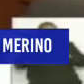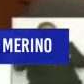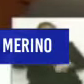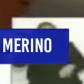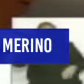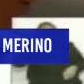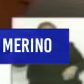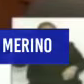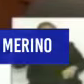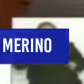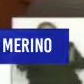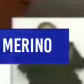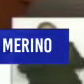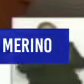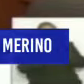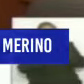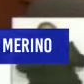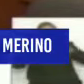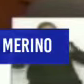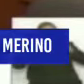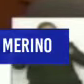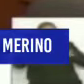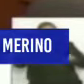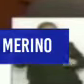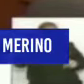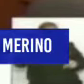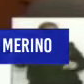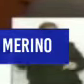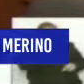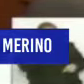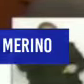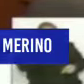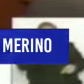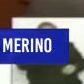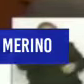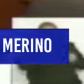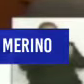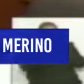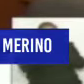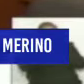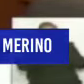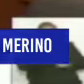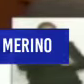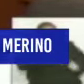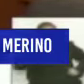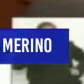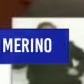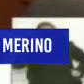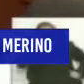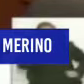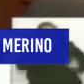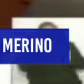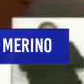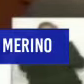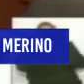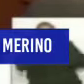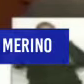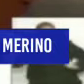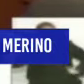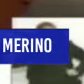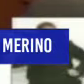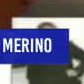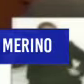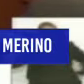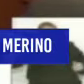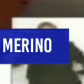moción presentando los audios donde se le escucha a usted hablando con el comandante general de la Marina o con el comandante